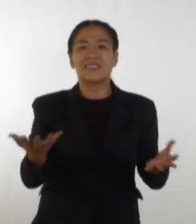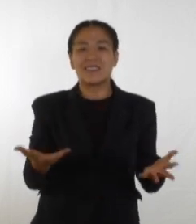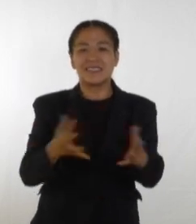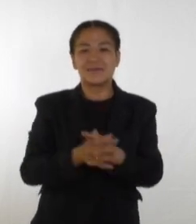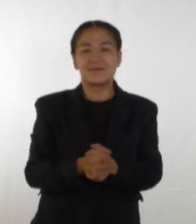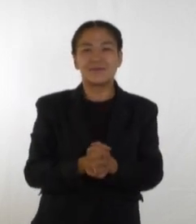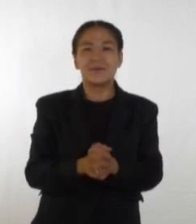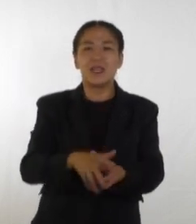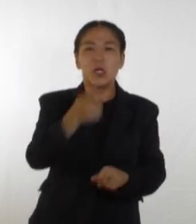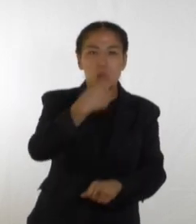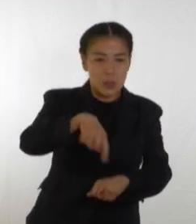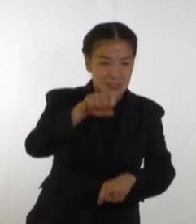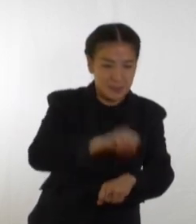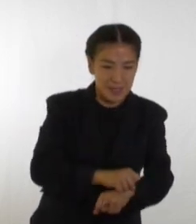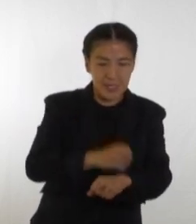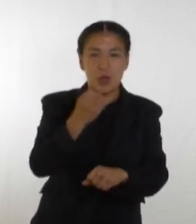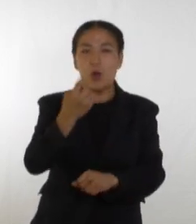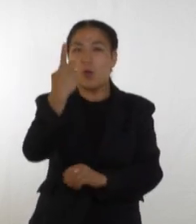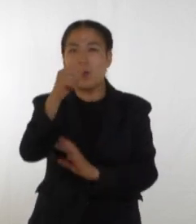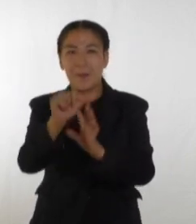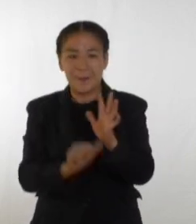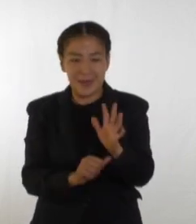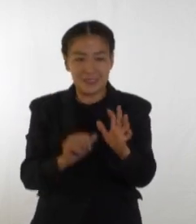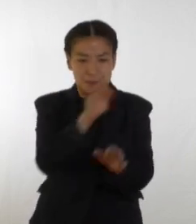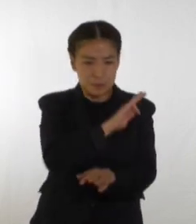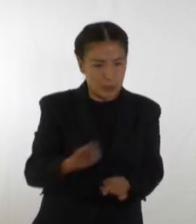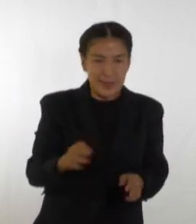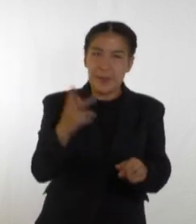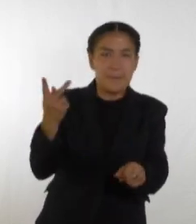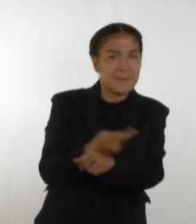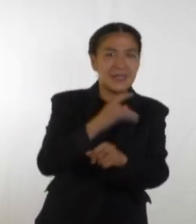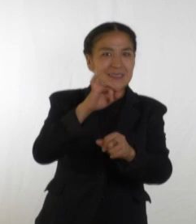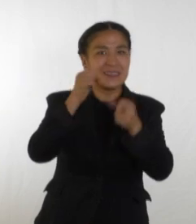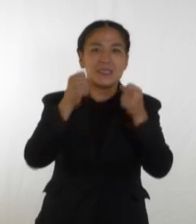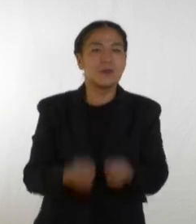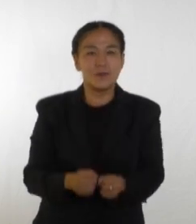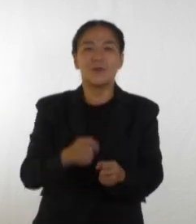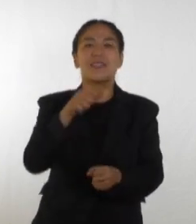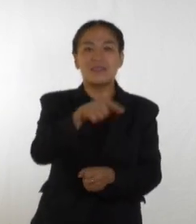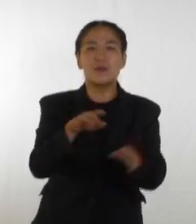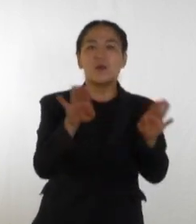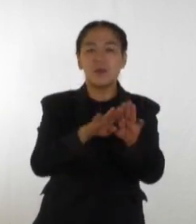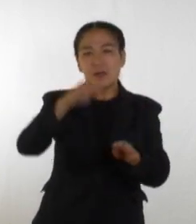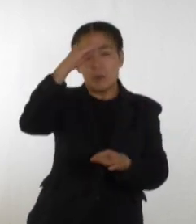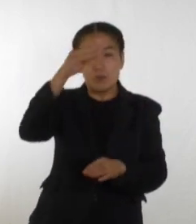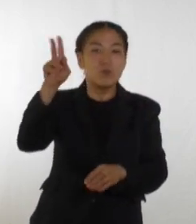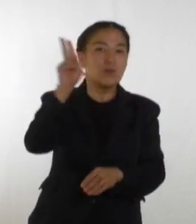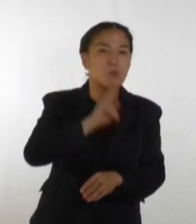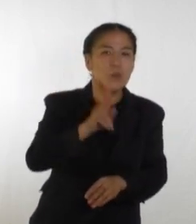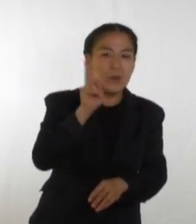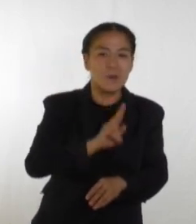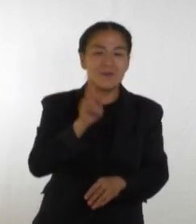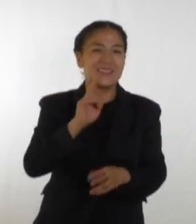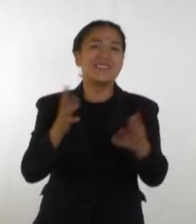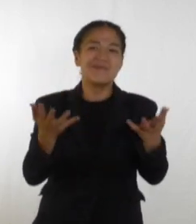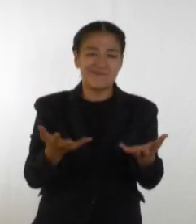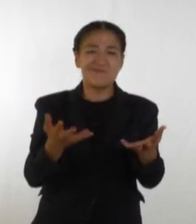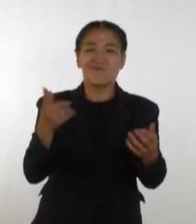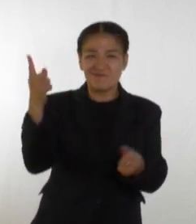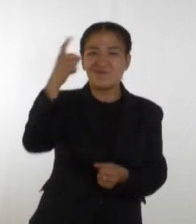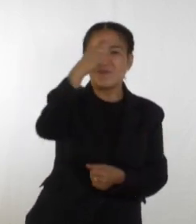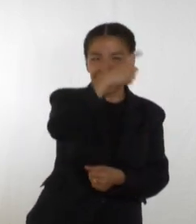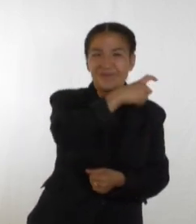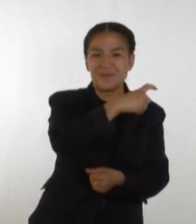sucedan cosas en una semana o en un mes y poder modelar esto, pues son son ejercicios de probabilidad muy,